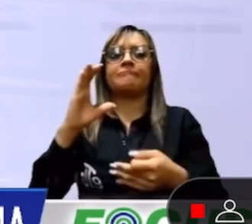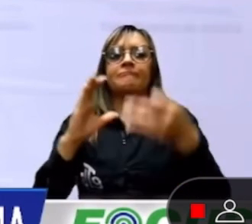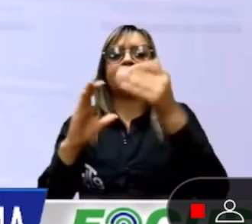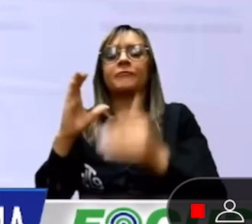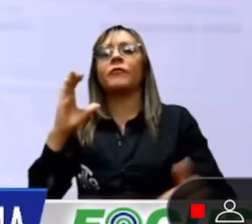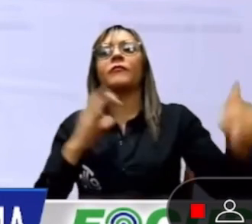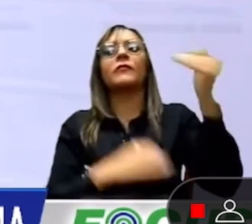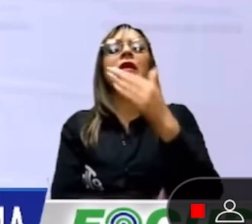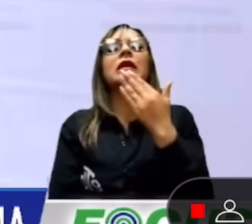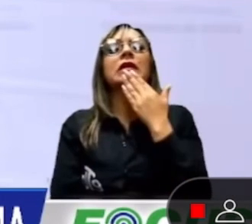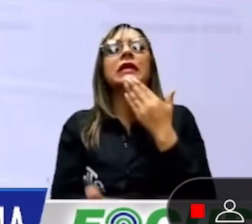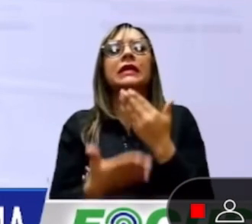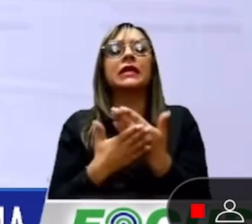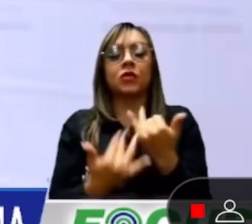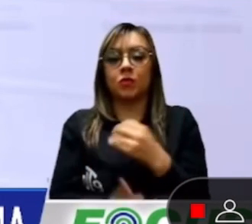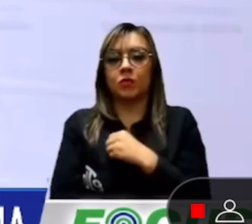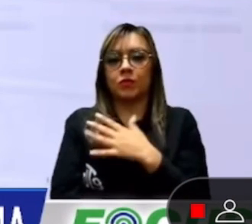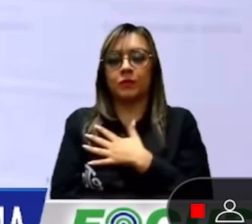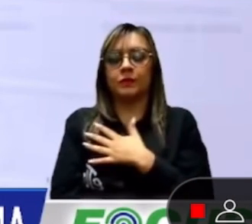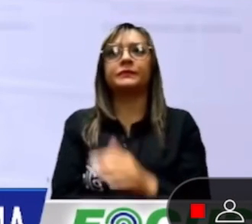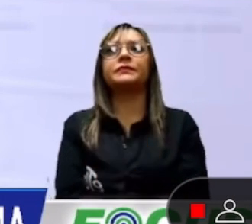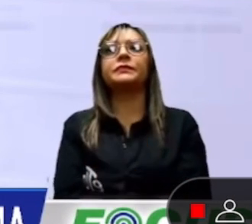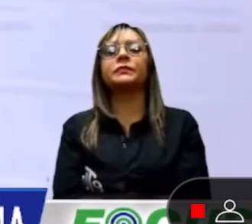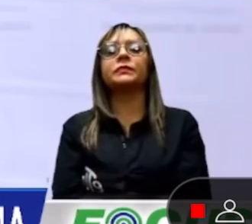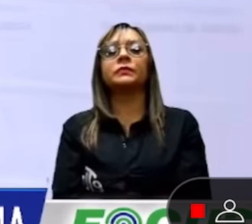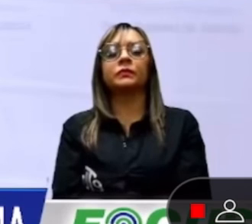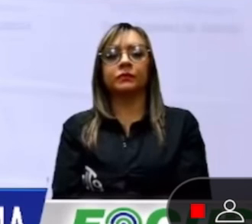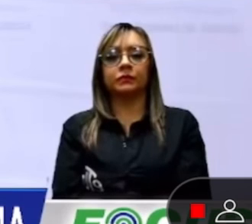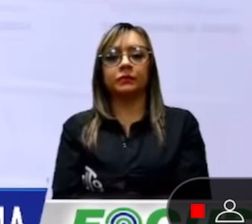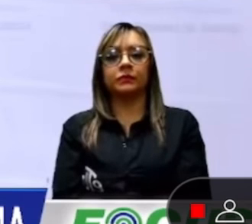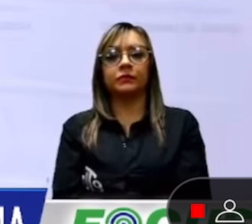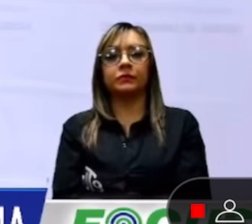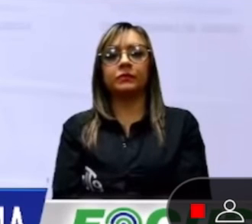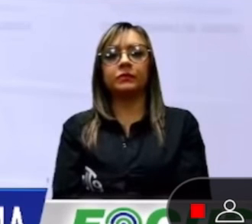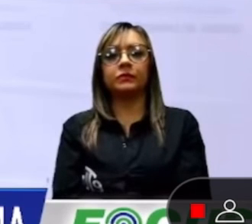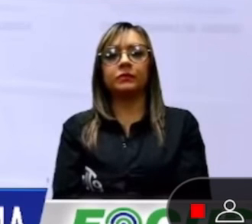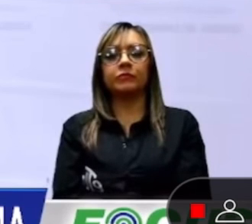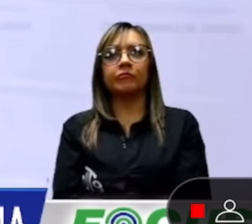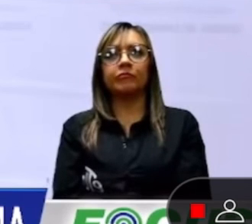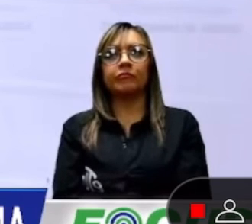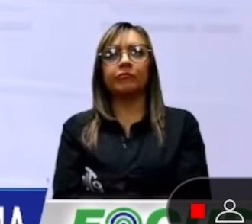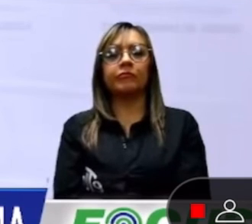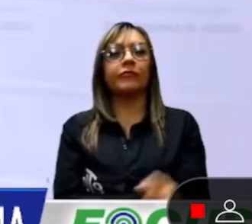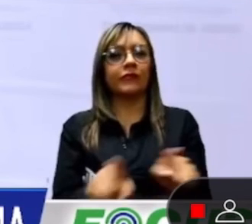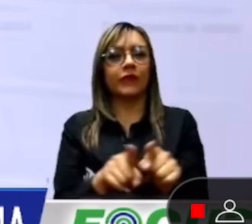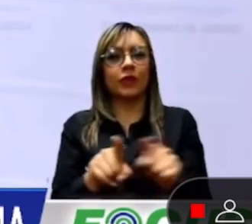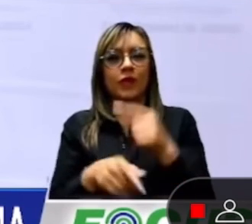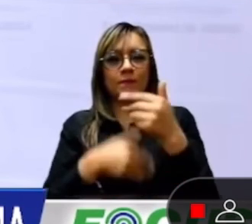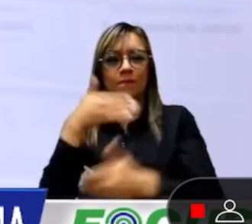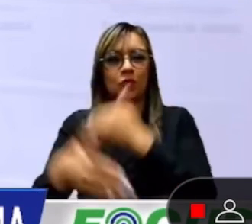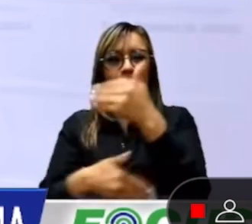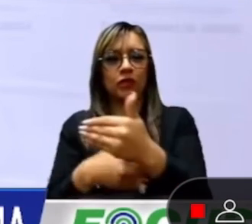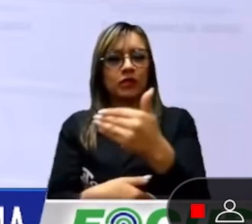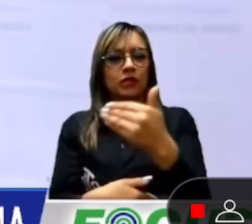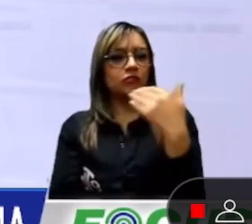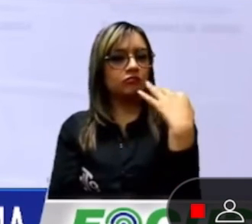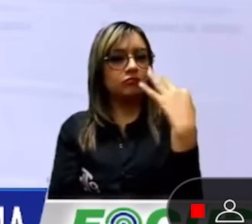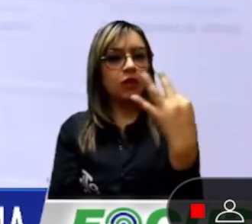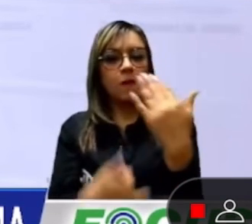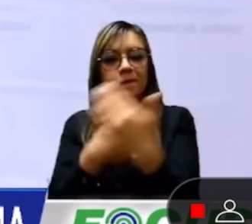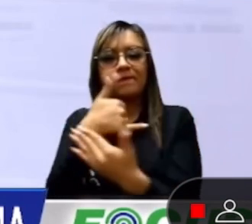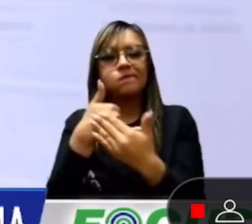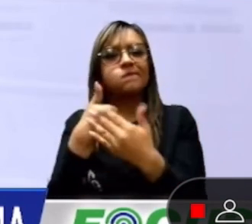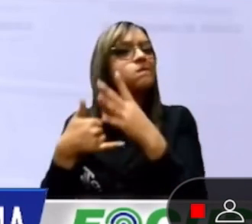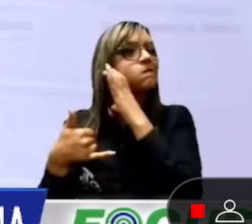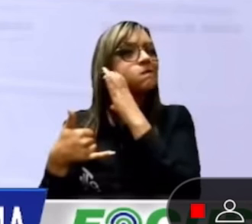agradezco profundamente esta oportunidad en cada elección como esta el país vive una